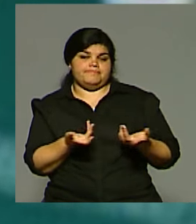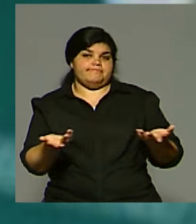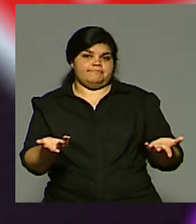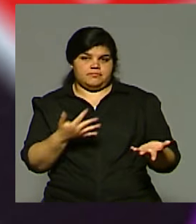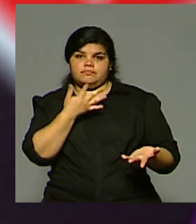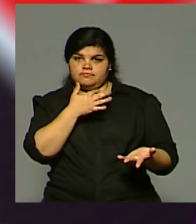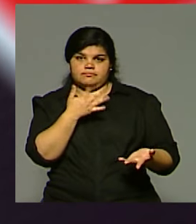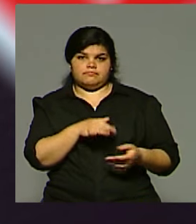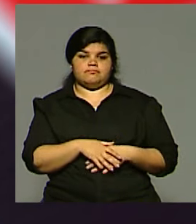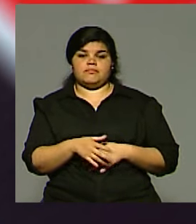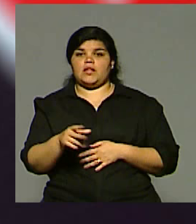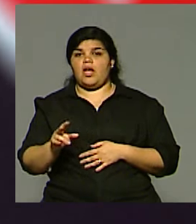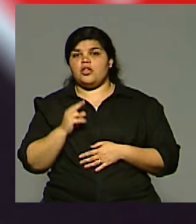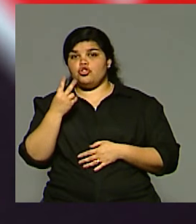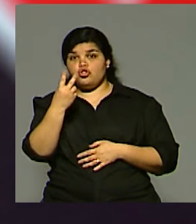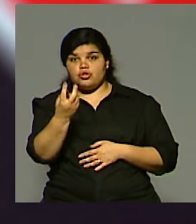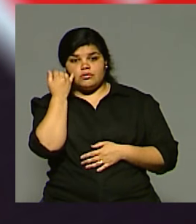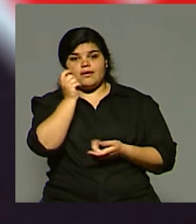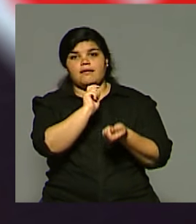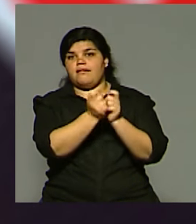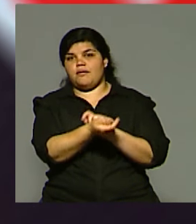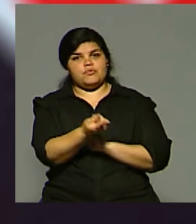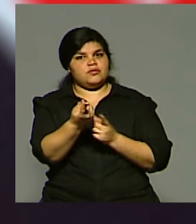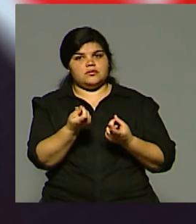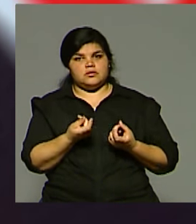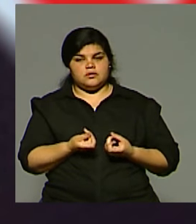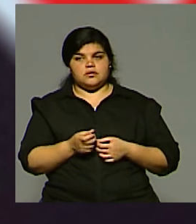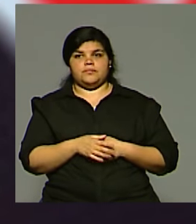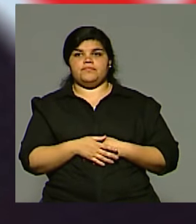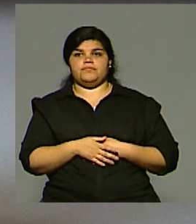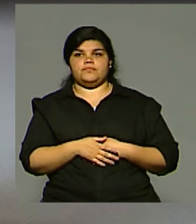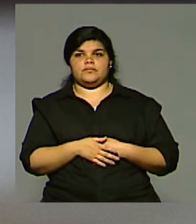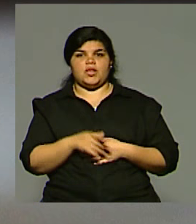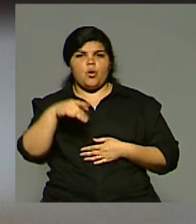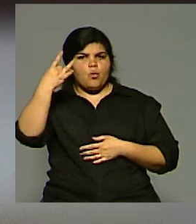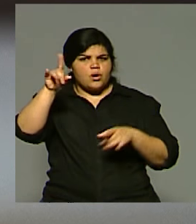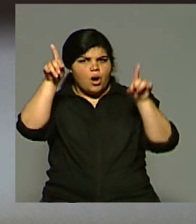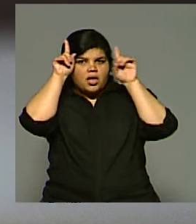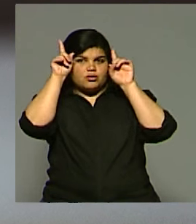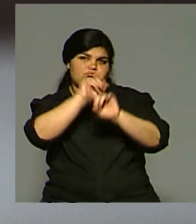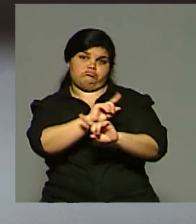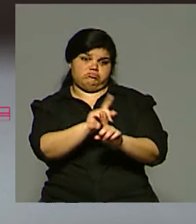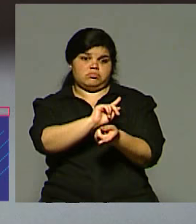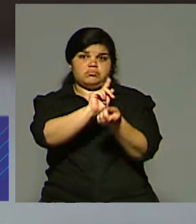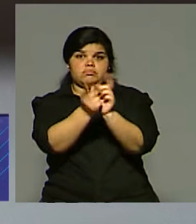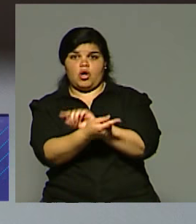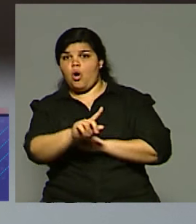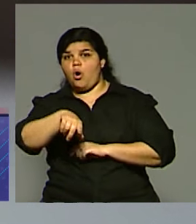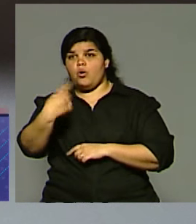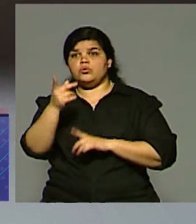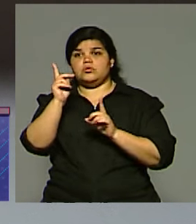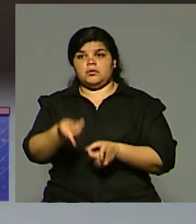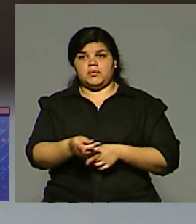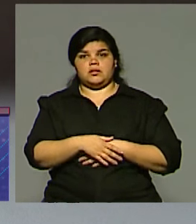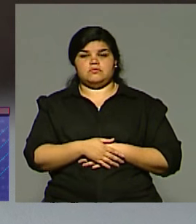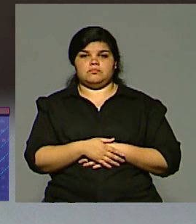si ya lo tenés hace 2 años, sería bueno cambiarlo. Y no solamente eso, puedo decir, solamente Android, no. iOS pasa lo mismo. Si tenés un iOS, por ejemplo,